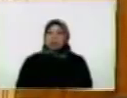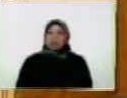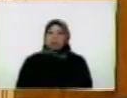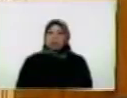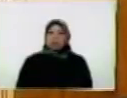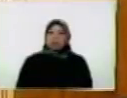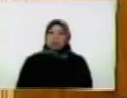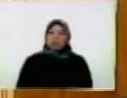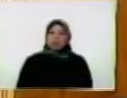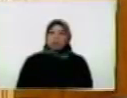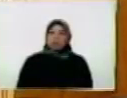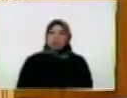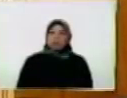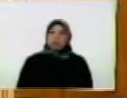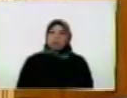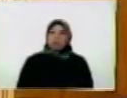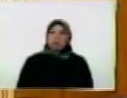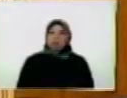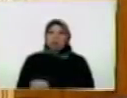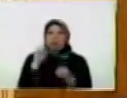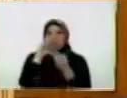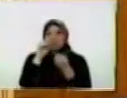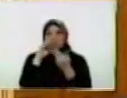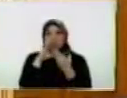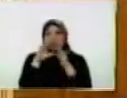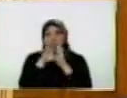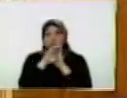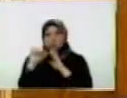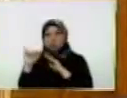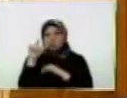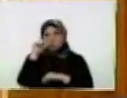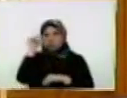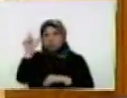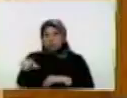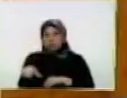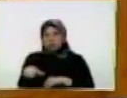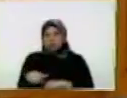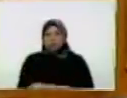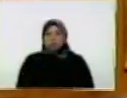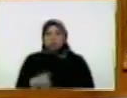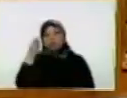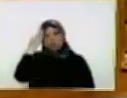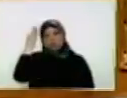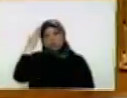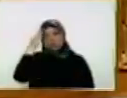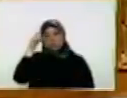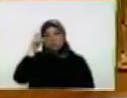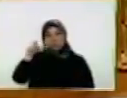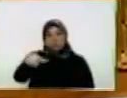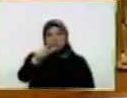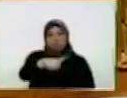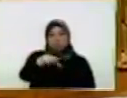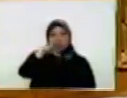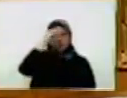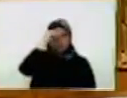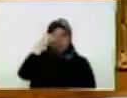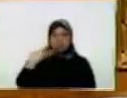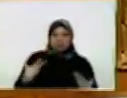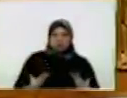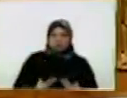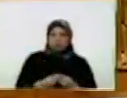Un mensaje al poder constituido, porque así sabemos que lo siente el pueblo con el que estamos a diario.